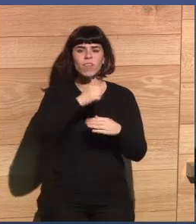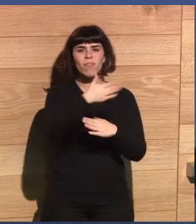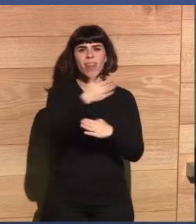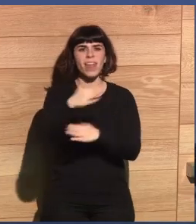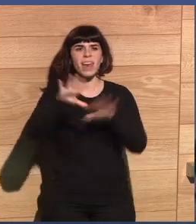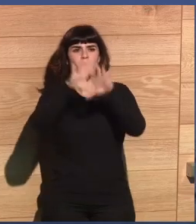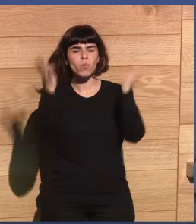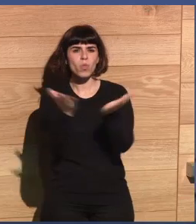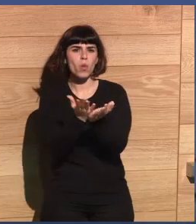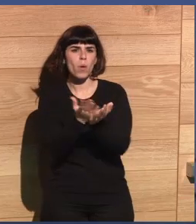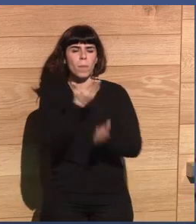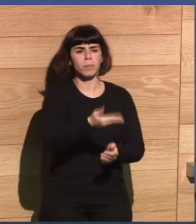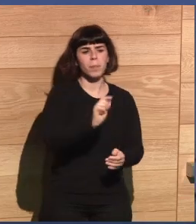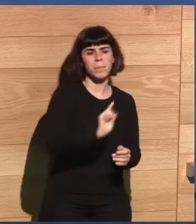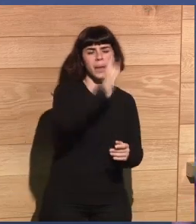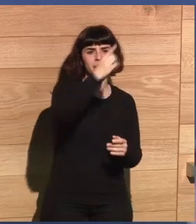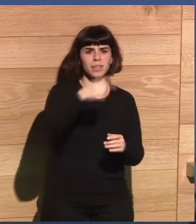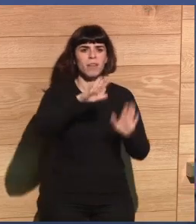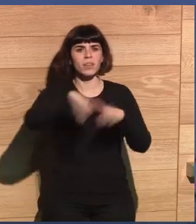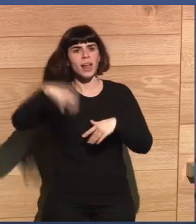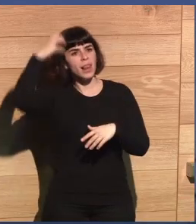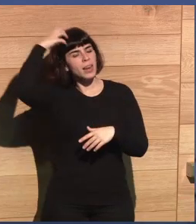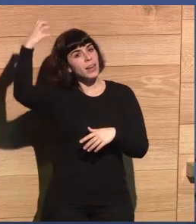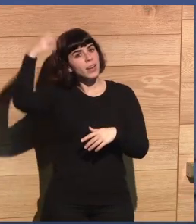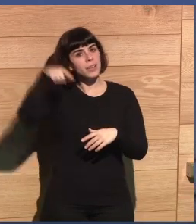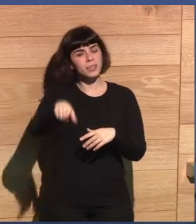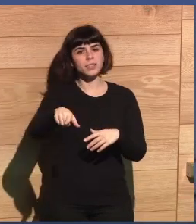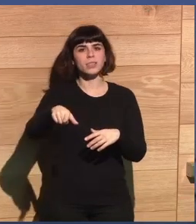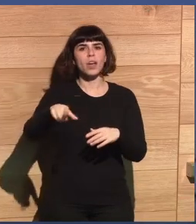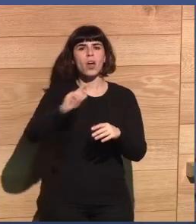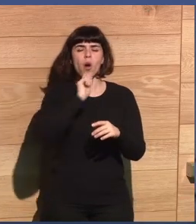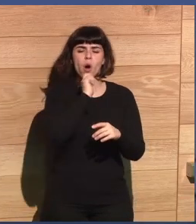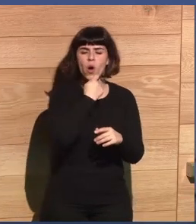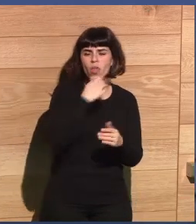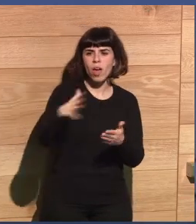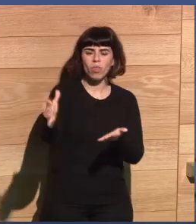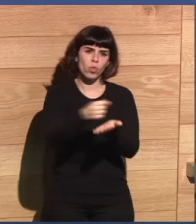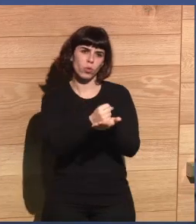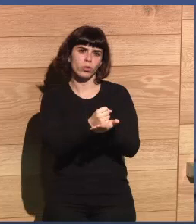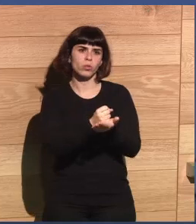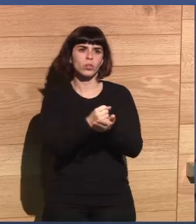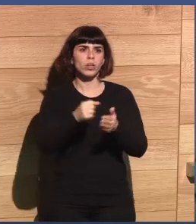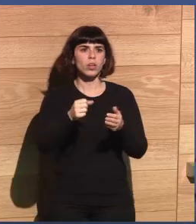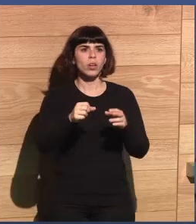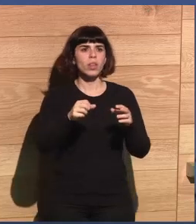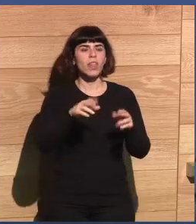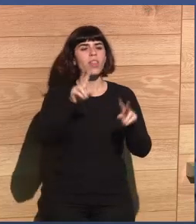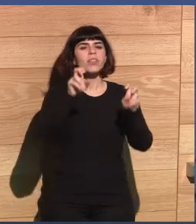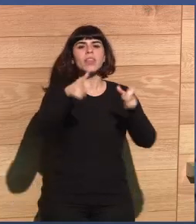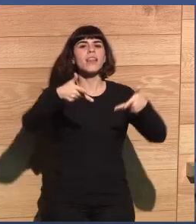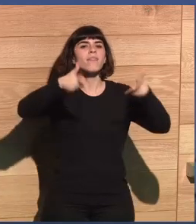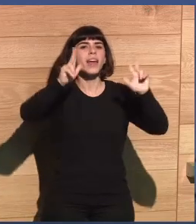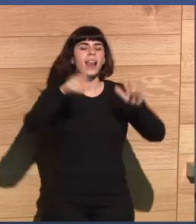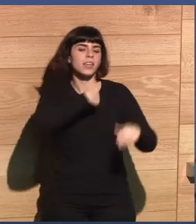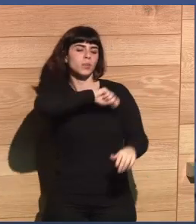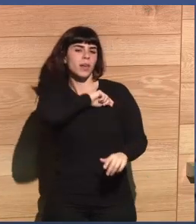mundo. Al final, aquel malvado rey terminó siendo odiado por todos y la causa liberal consiguió sobrevivir en España. Y así